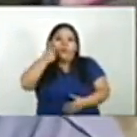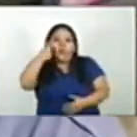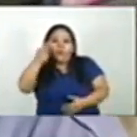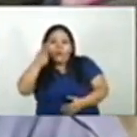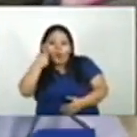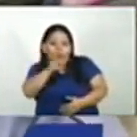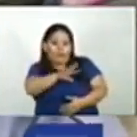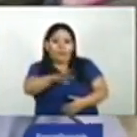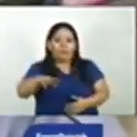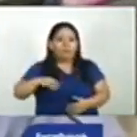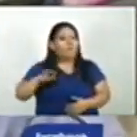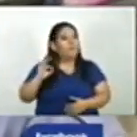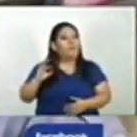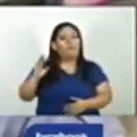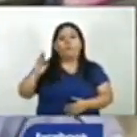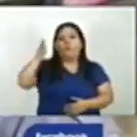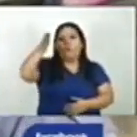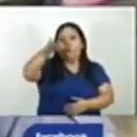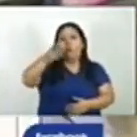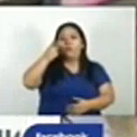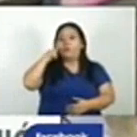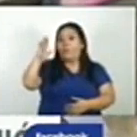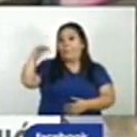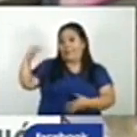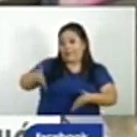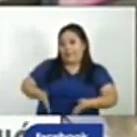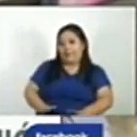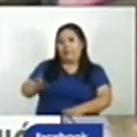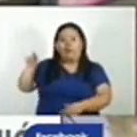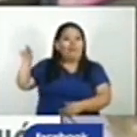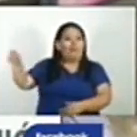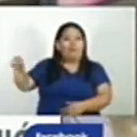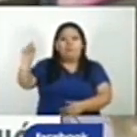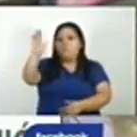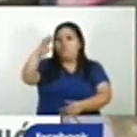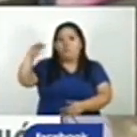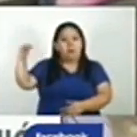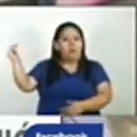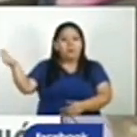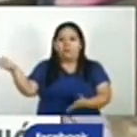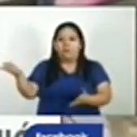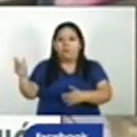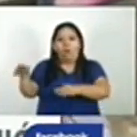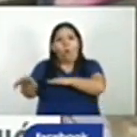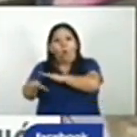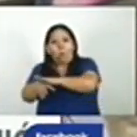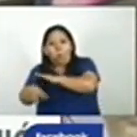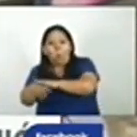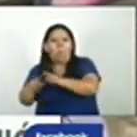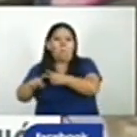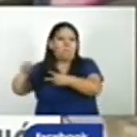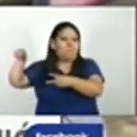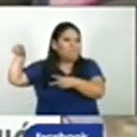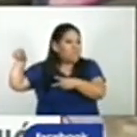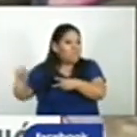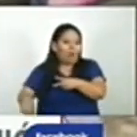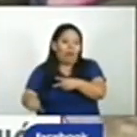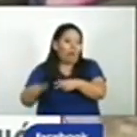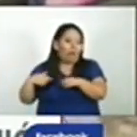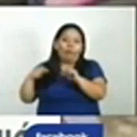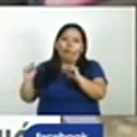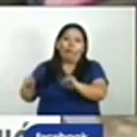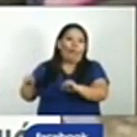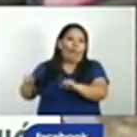para nuestra familia, pues venimos de nuestros países, porque en nuestros países hay mucha corrupción, hay mucha maldad, pues, y uno no puede